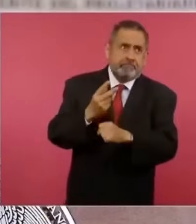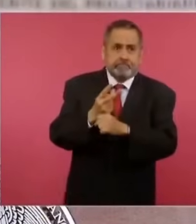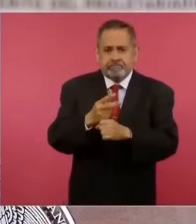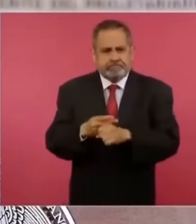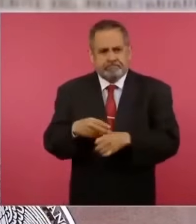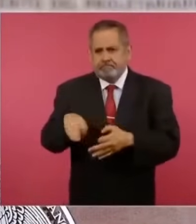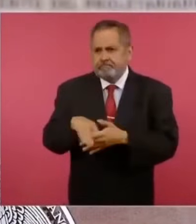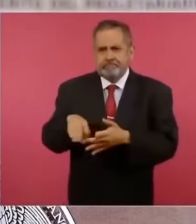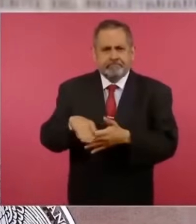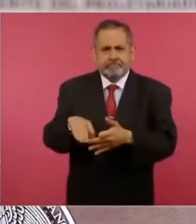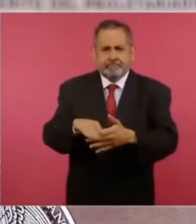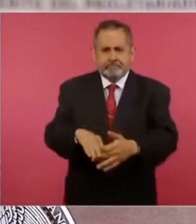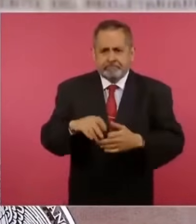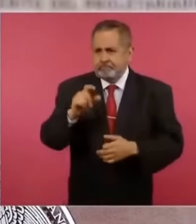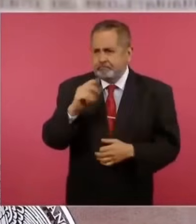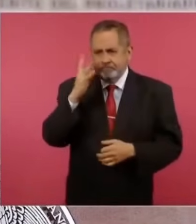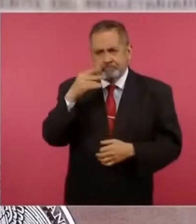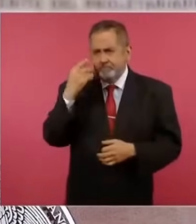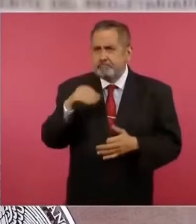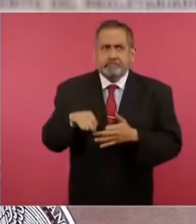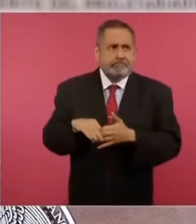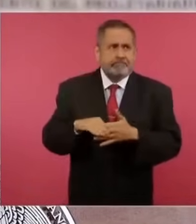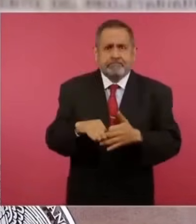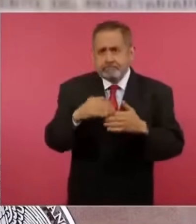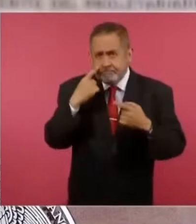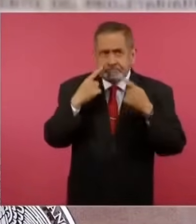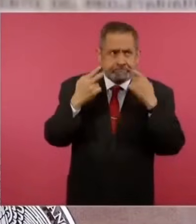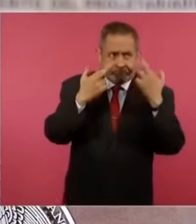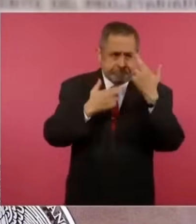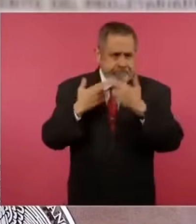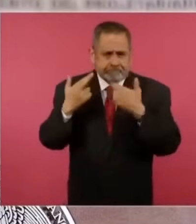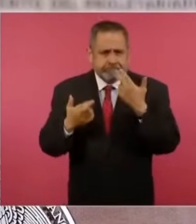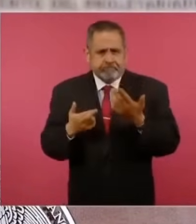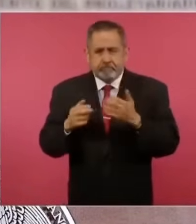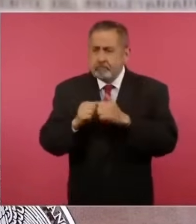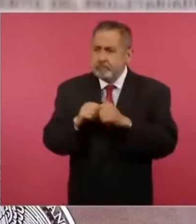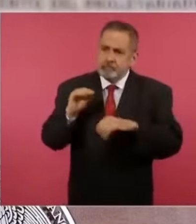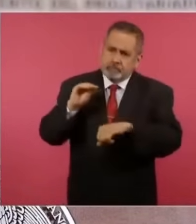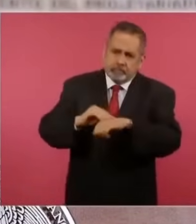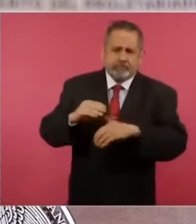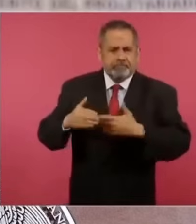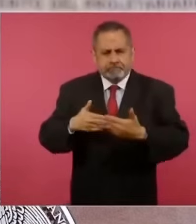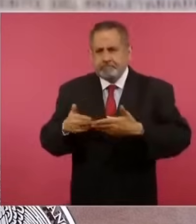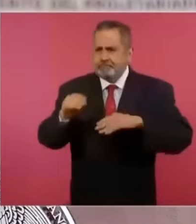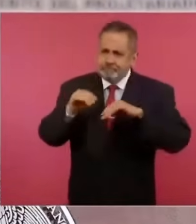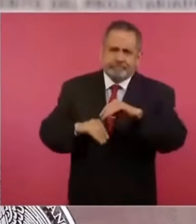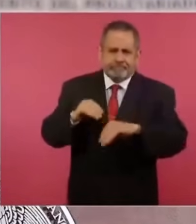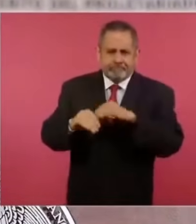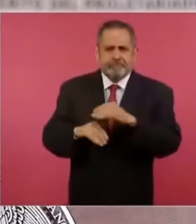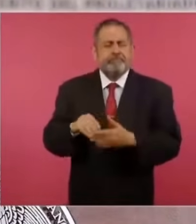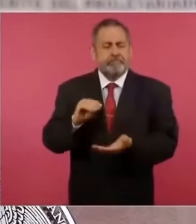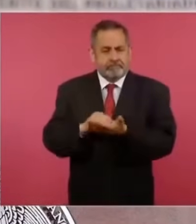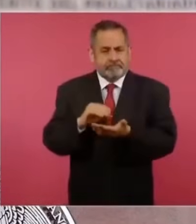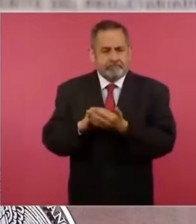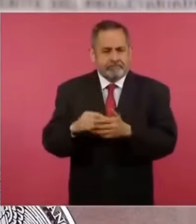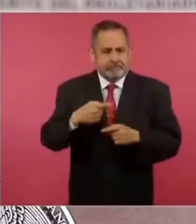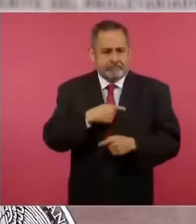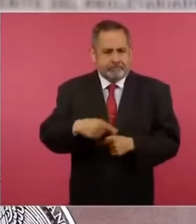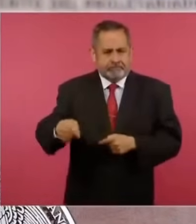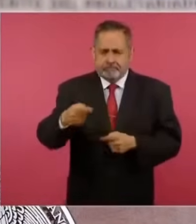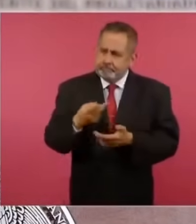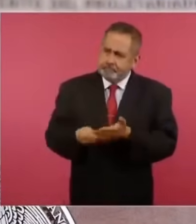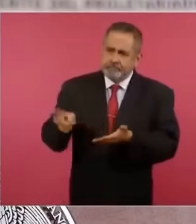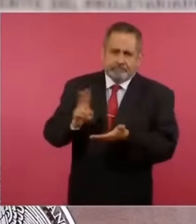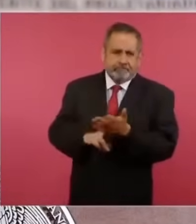forma permanente las 24 horas del día, además de los proyectos de modernización del sistema que se llevan a cabo de forma